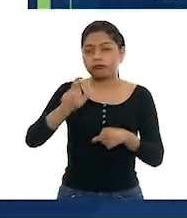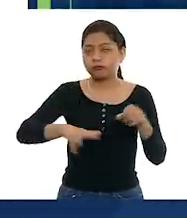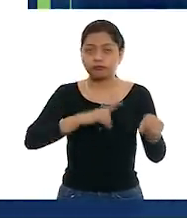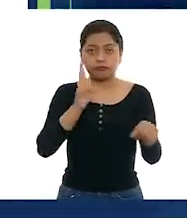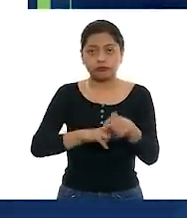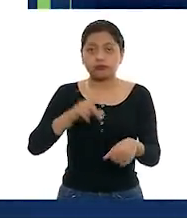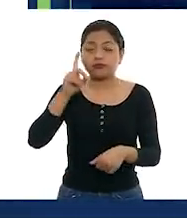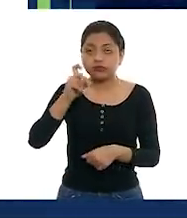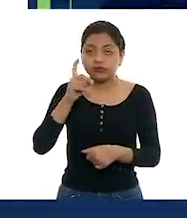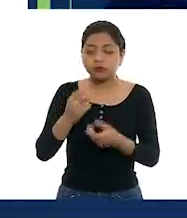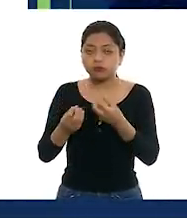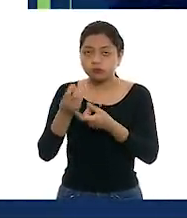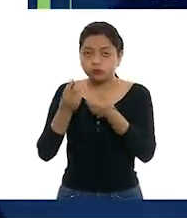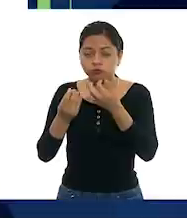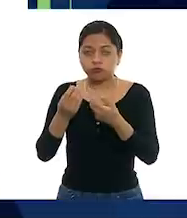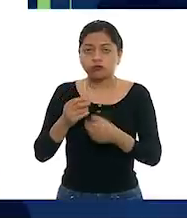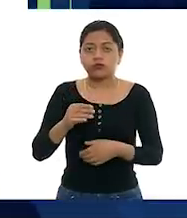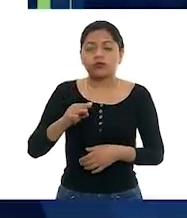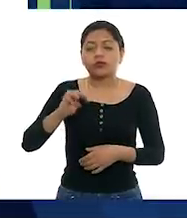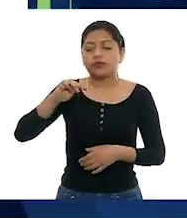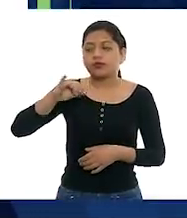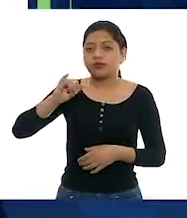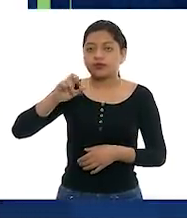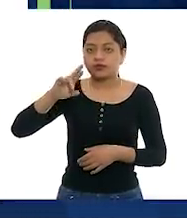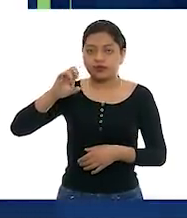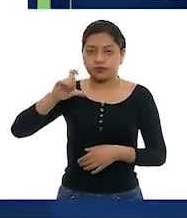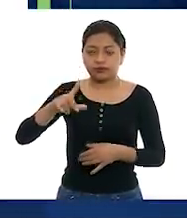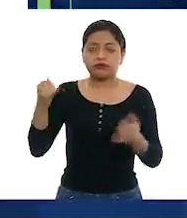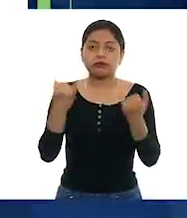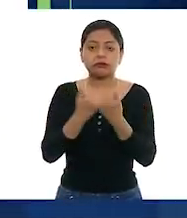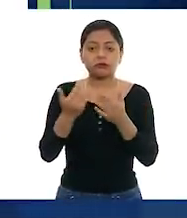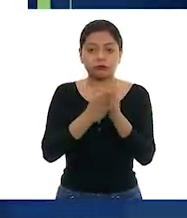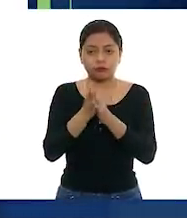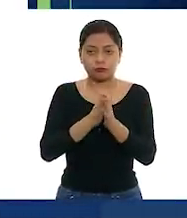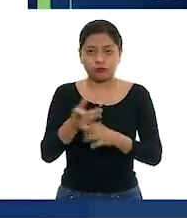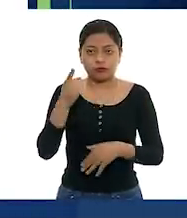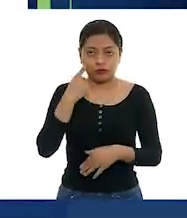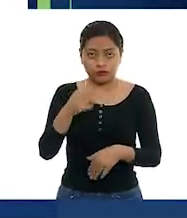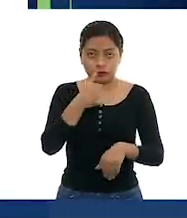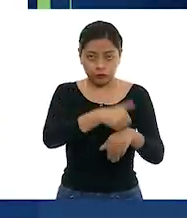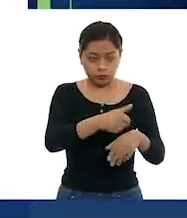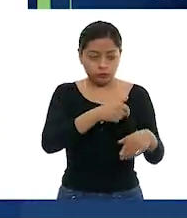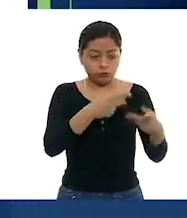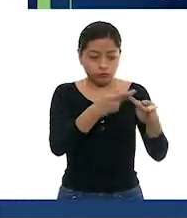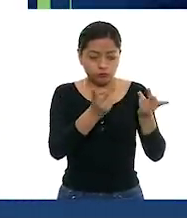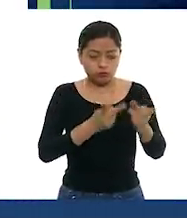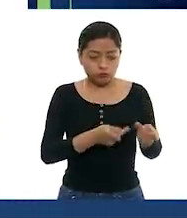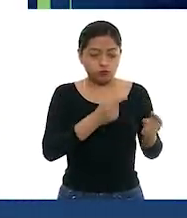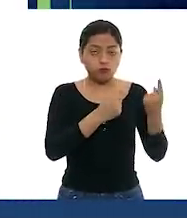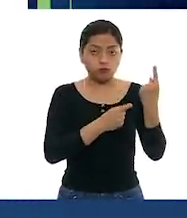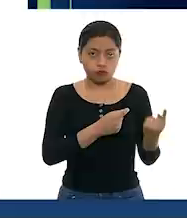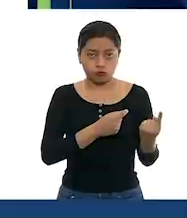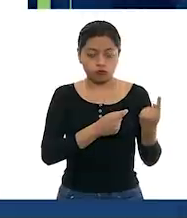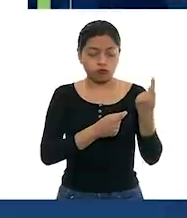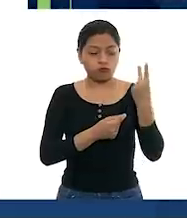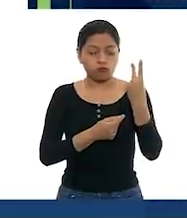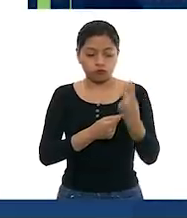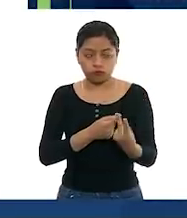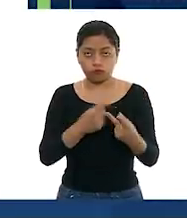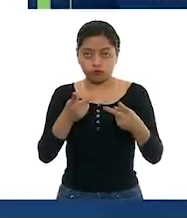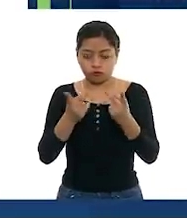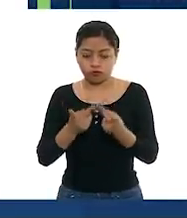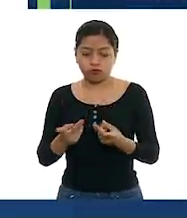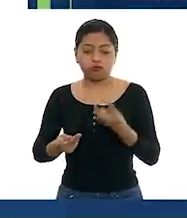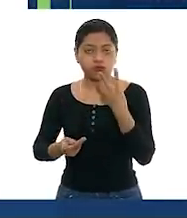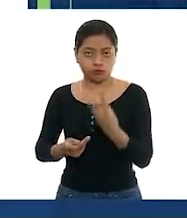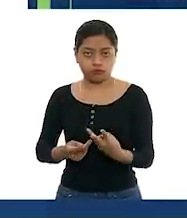y 3 chocolates. El procedimiento va a ser este. Numeraremos los platos como el plato 1, plato 2 y